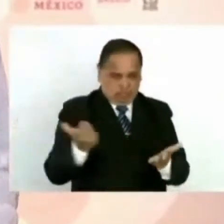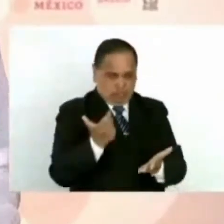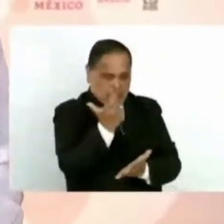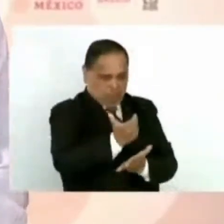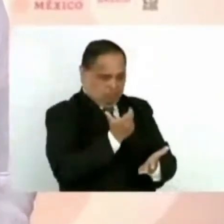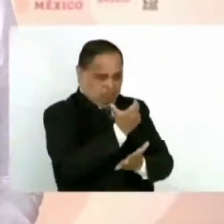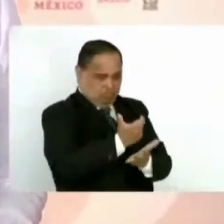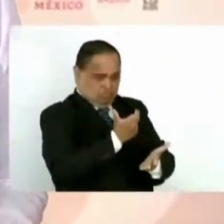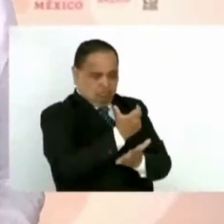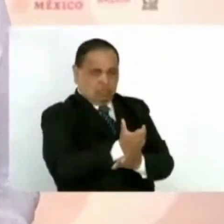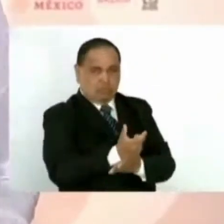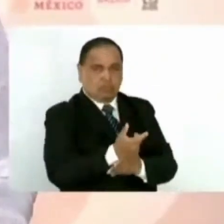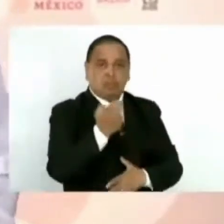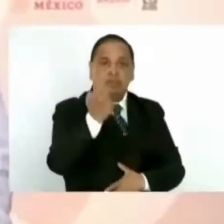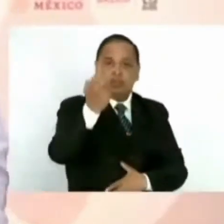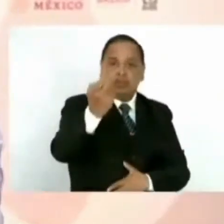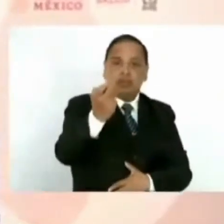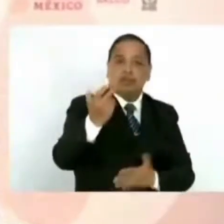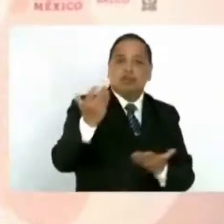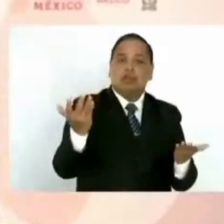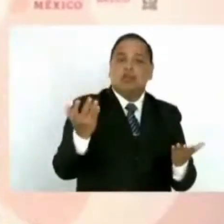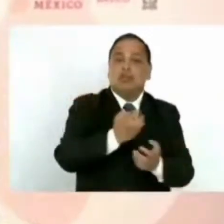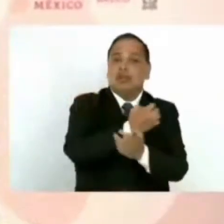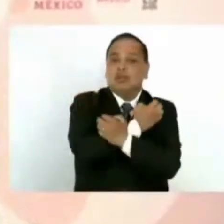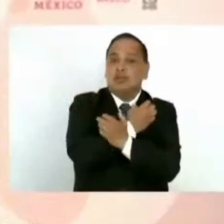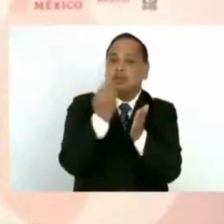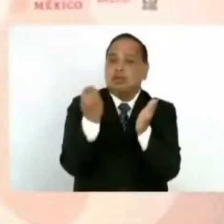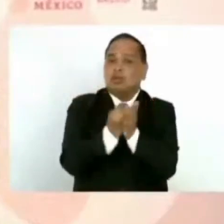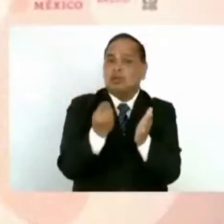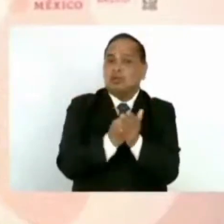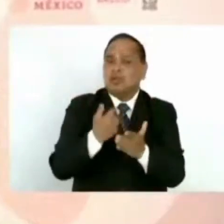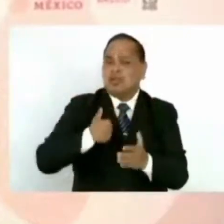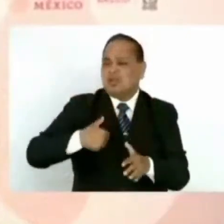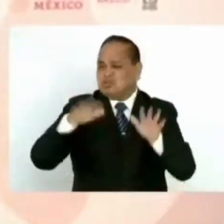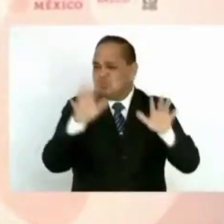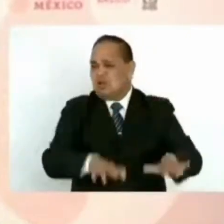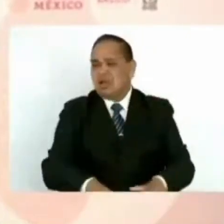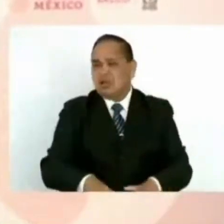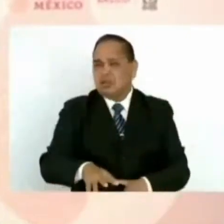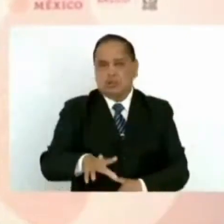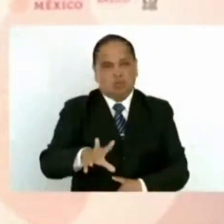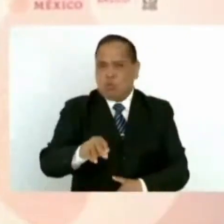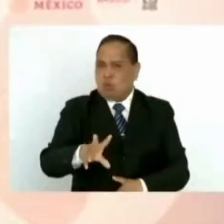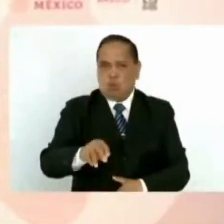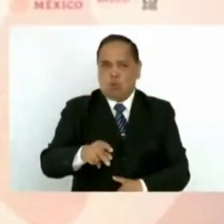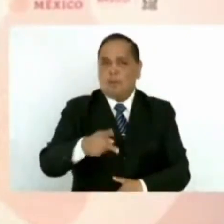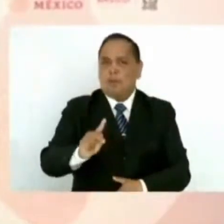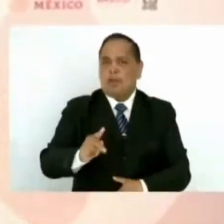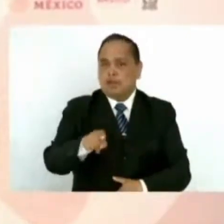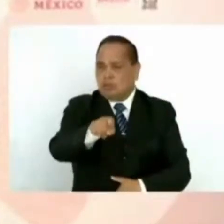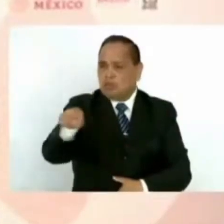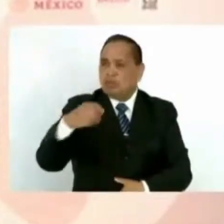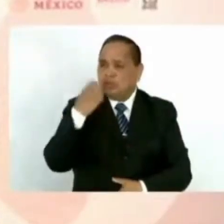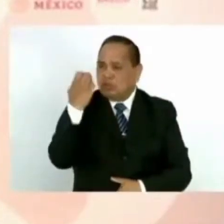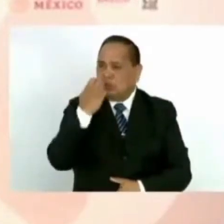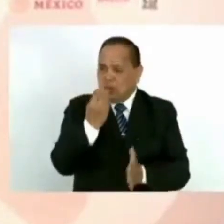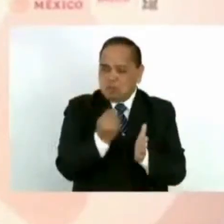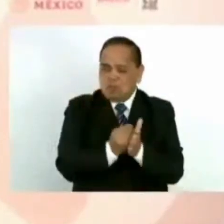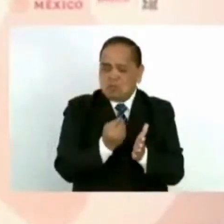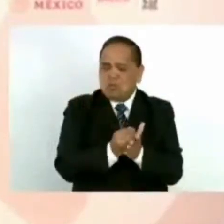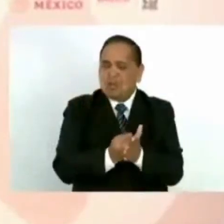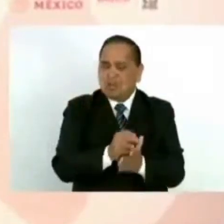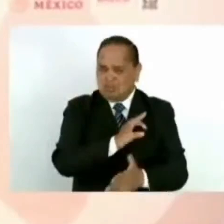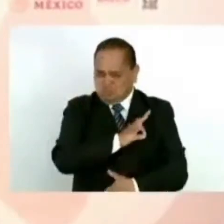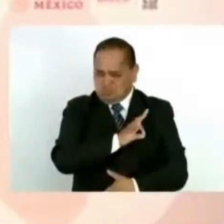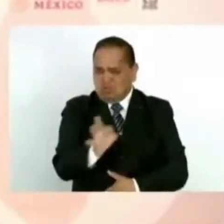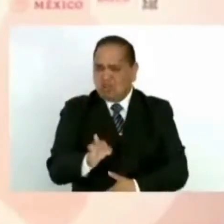Yo no estoy en contra de la educación privada. El que tiene para pagar una escuela privada lo puede hacer,